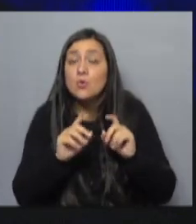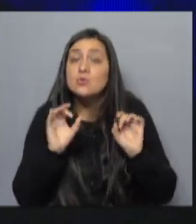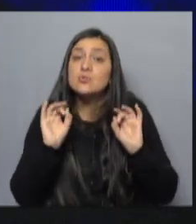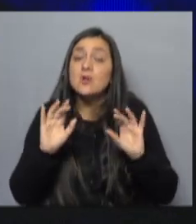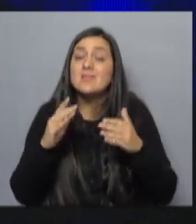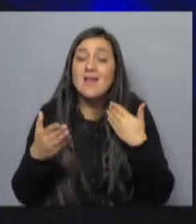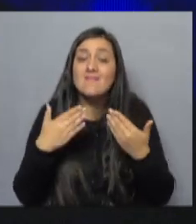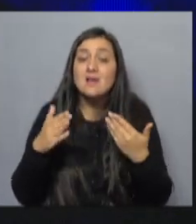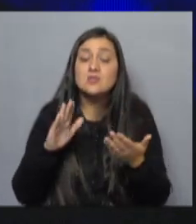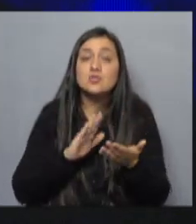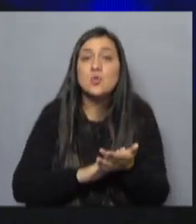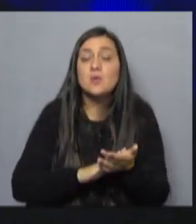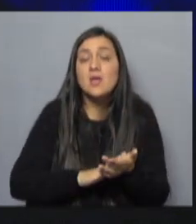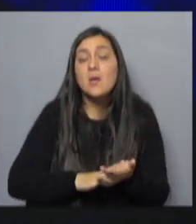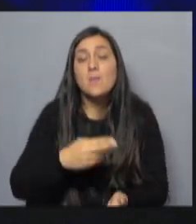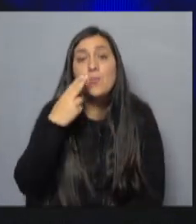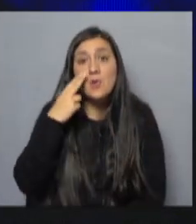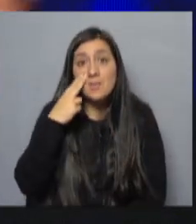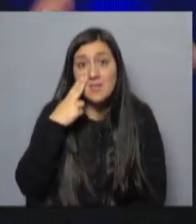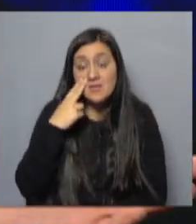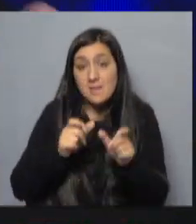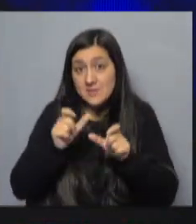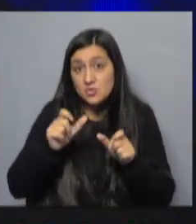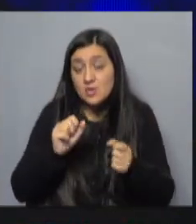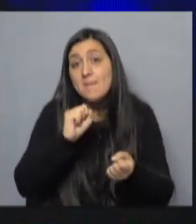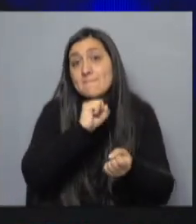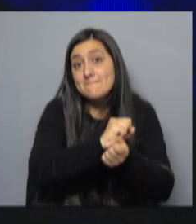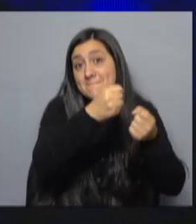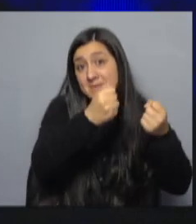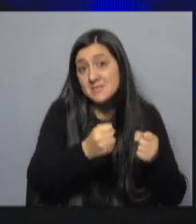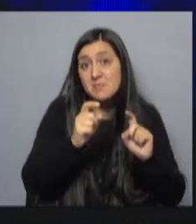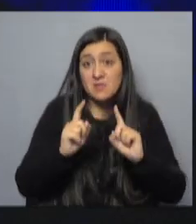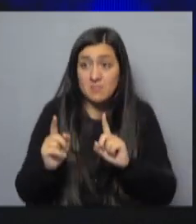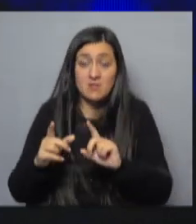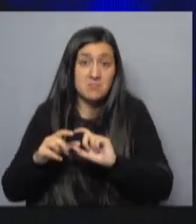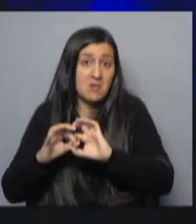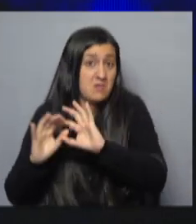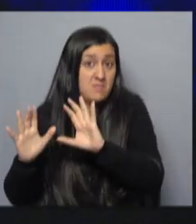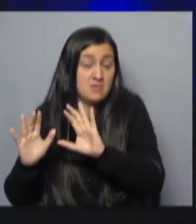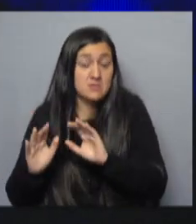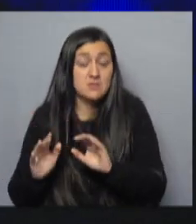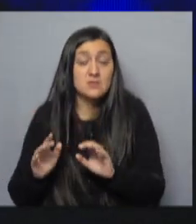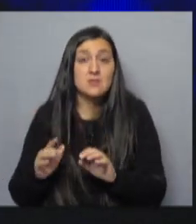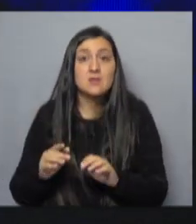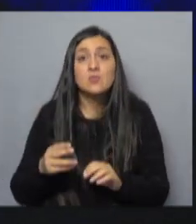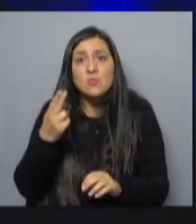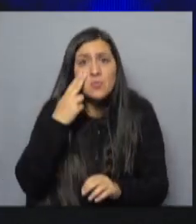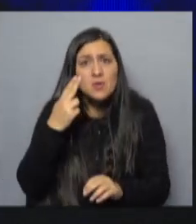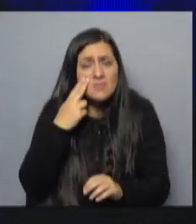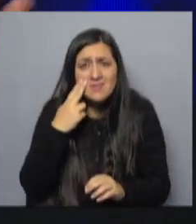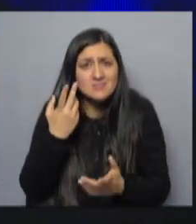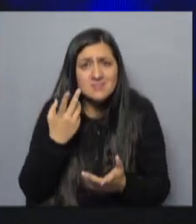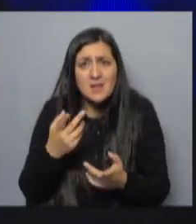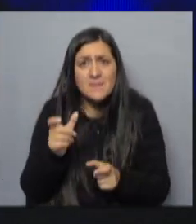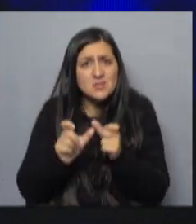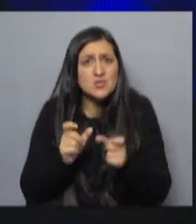la mesa que transitan personas, más allá de privadas de libertad o no privadas de libertad, sí, que transitan personas y que necesitan, pero en general,